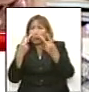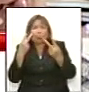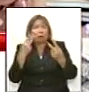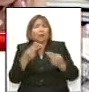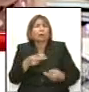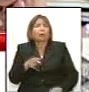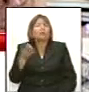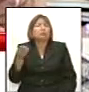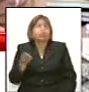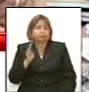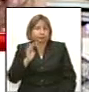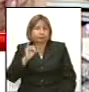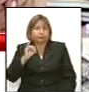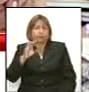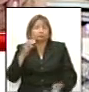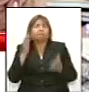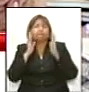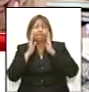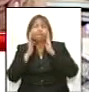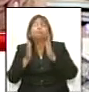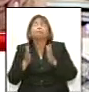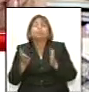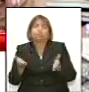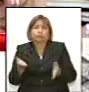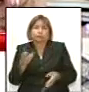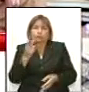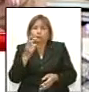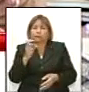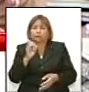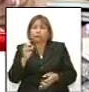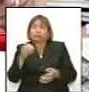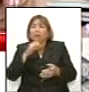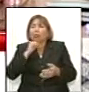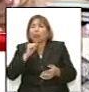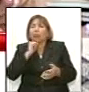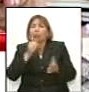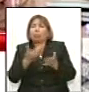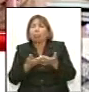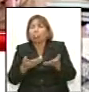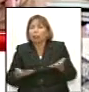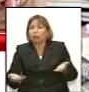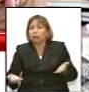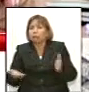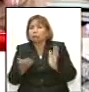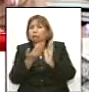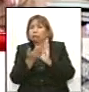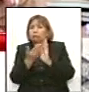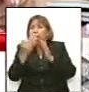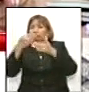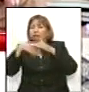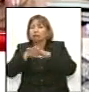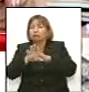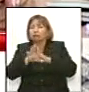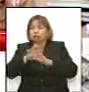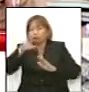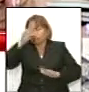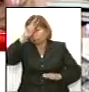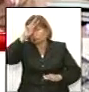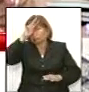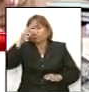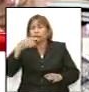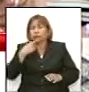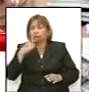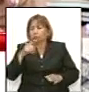Bicentenario? ¿Cómo los vamos a atender cuando estamos carentes de todo esto y la puerta principal del Perú